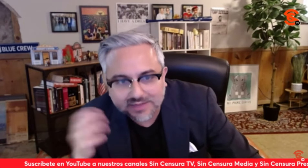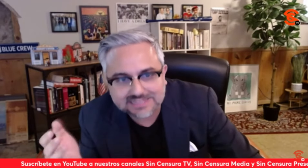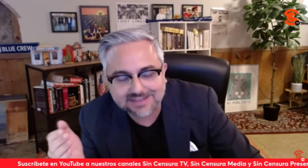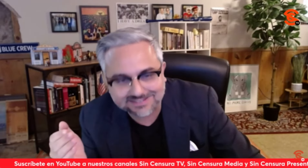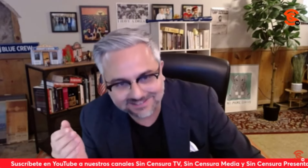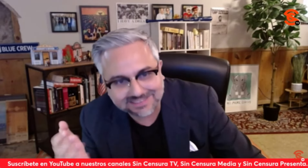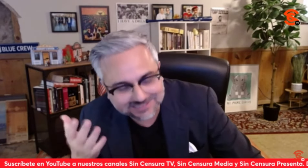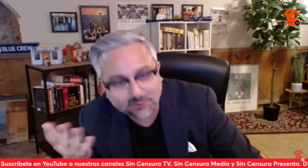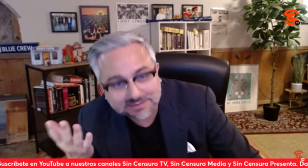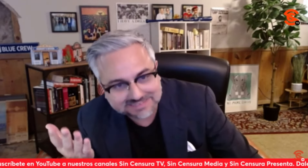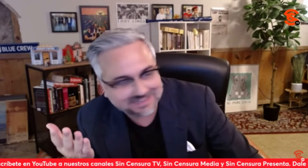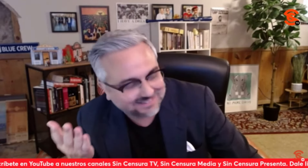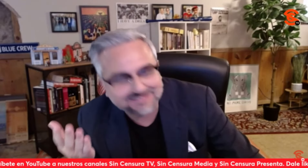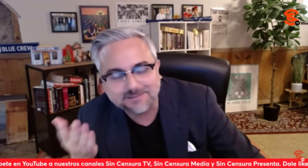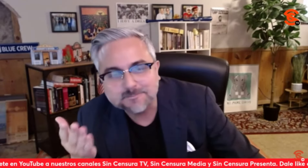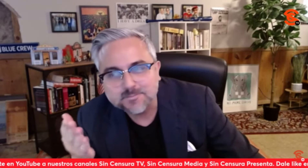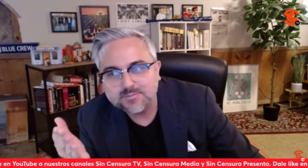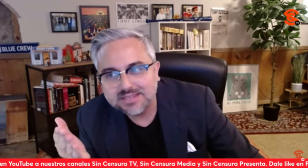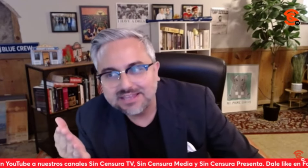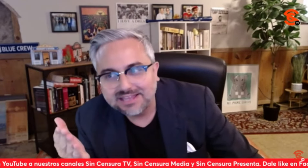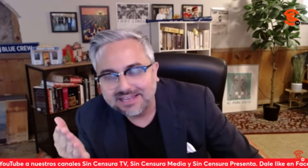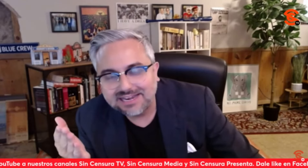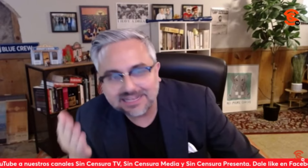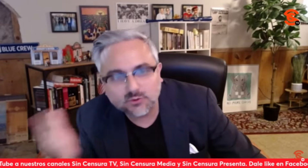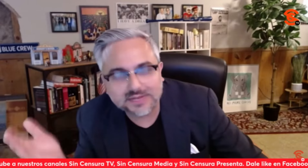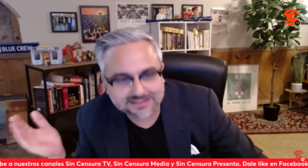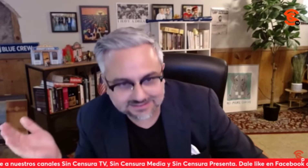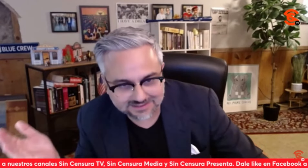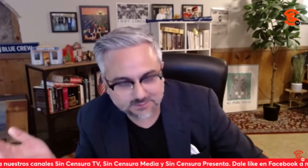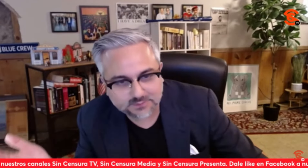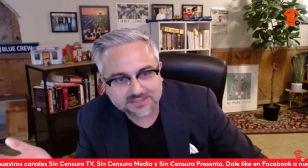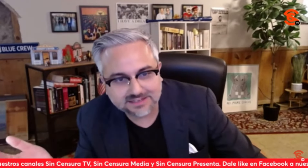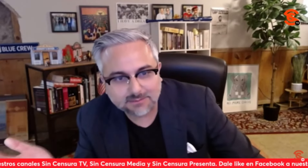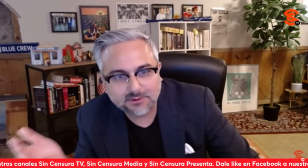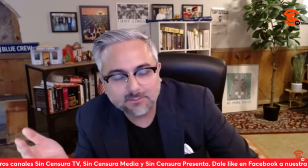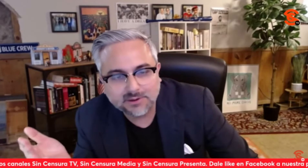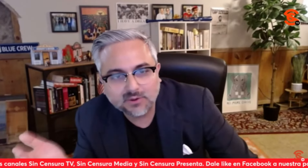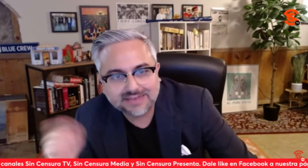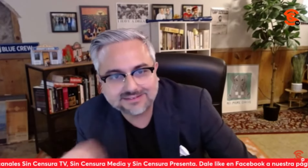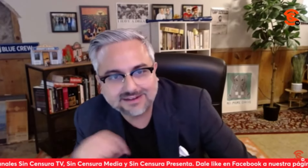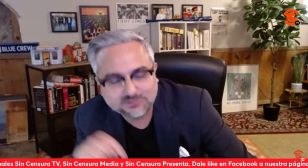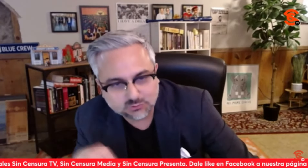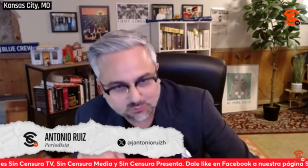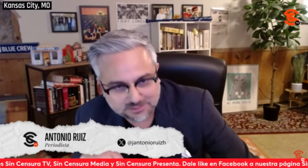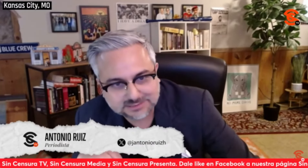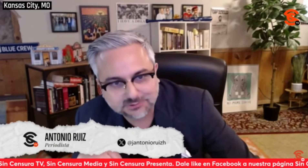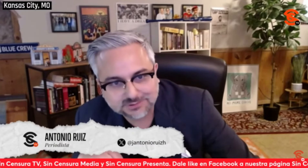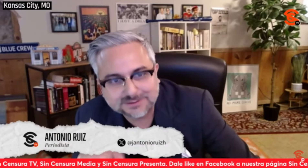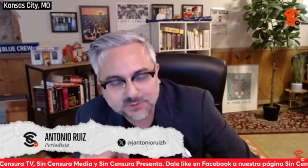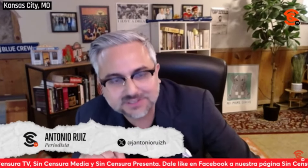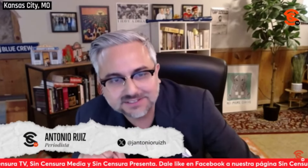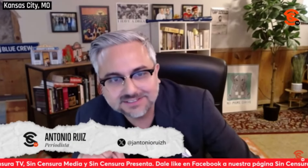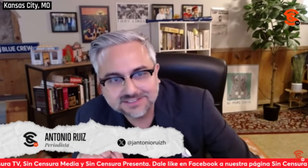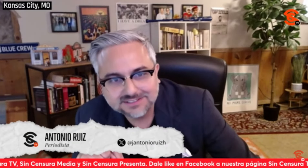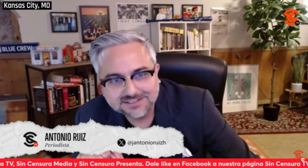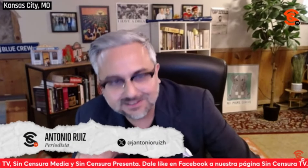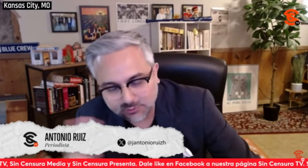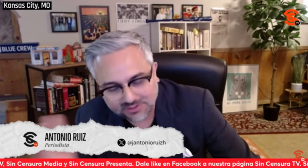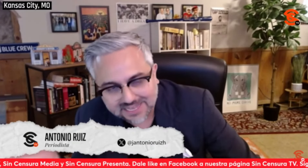estas cuentas, es que es lo más interesante. Las cuentas que defienden a María Amparo Casar en estos momentos en